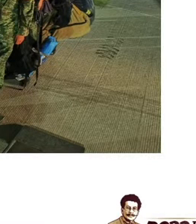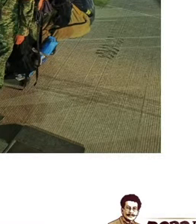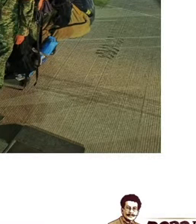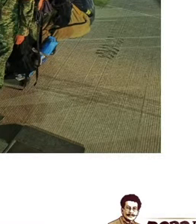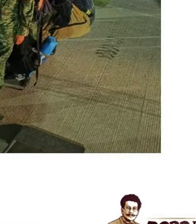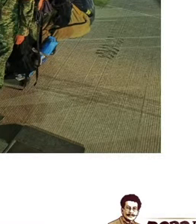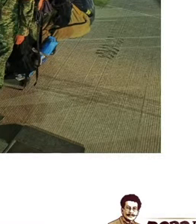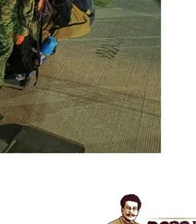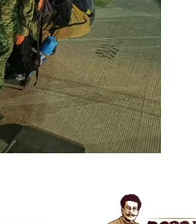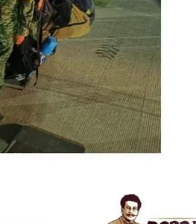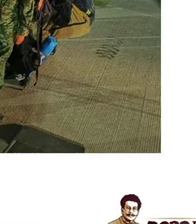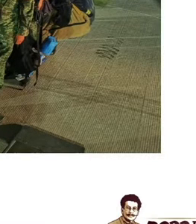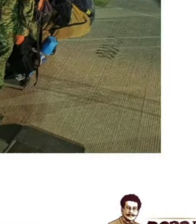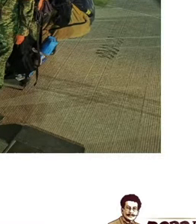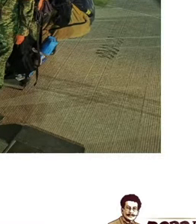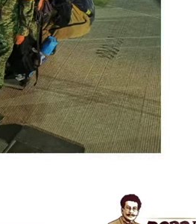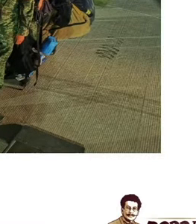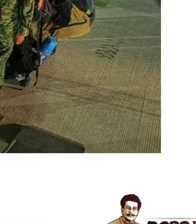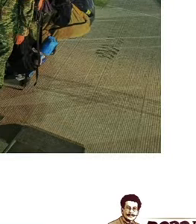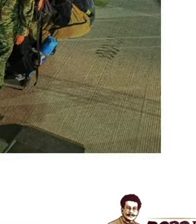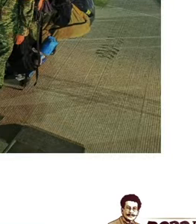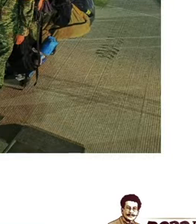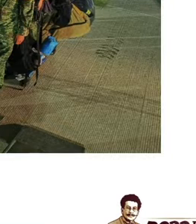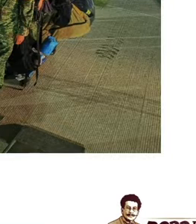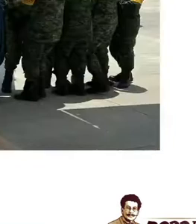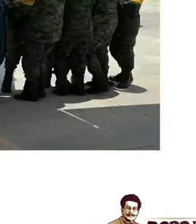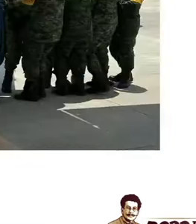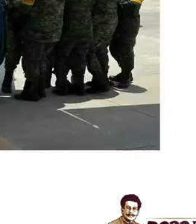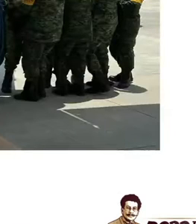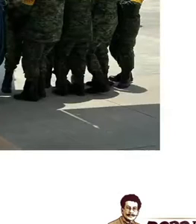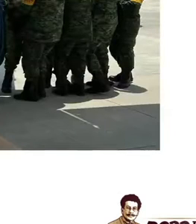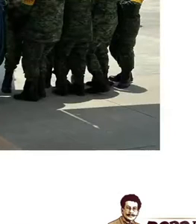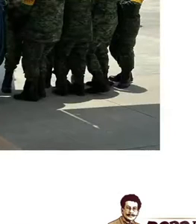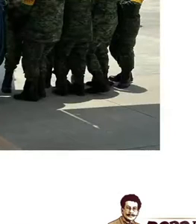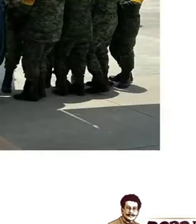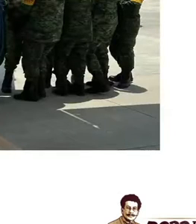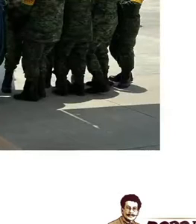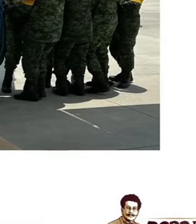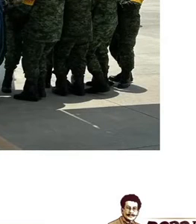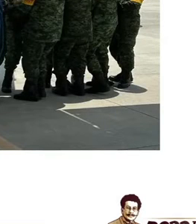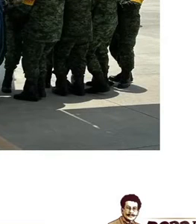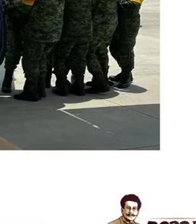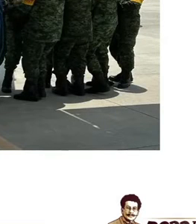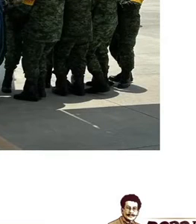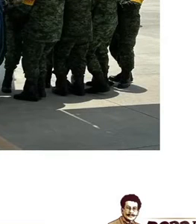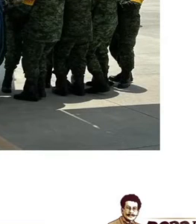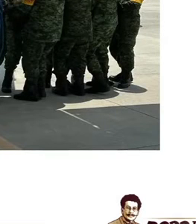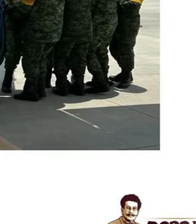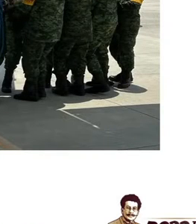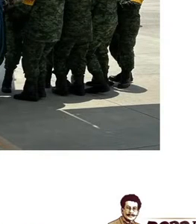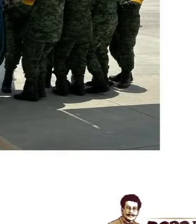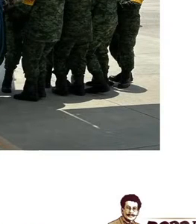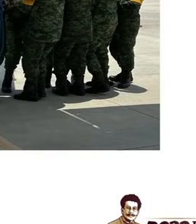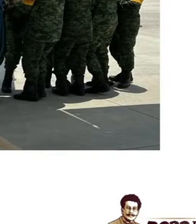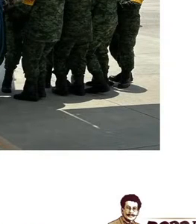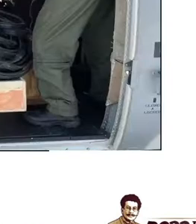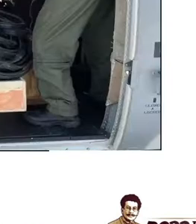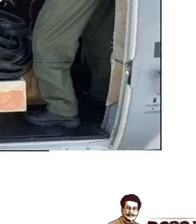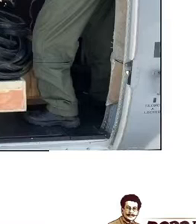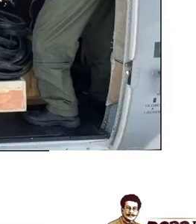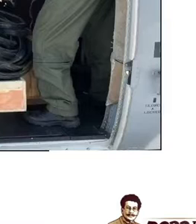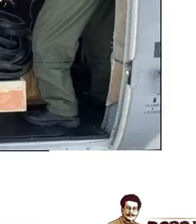posible. Vean todos, de esa forma es como se está llevando a cabo el traslado de las bombas.